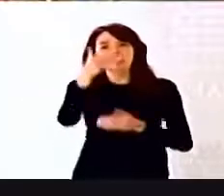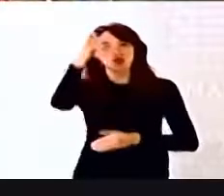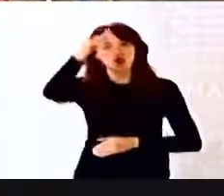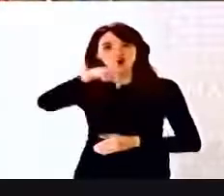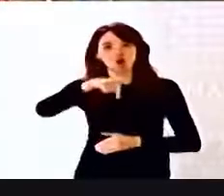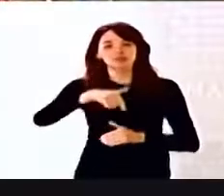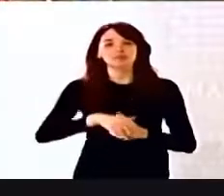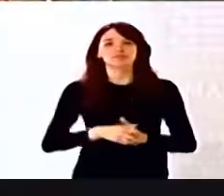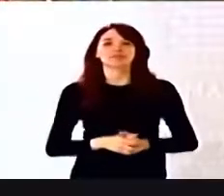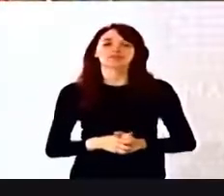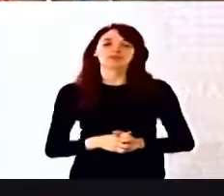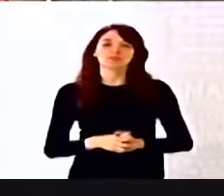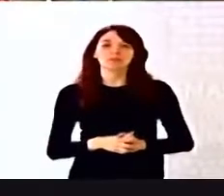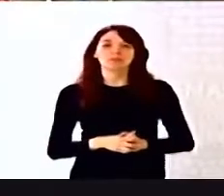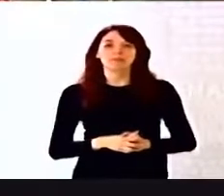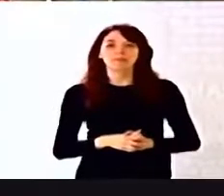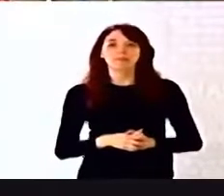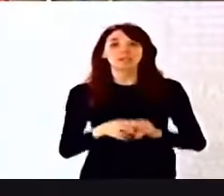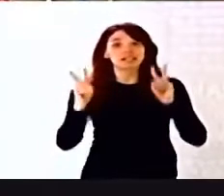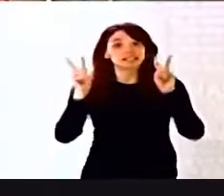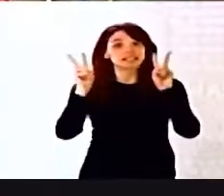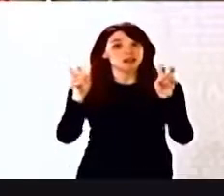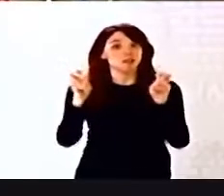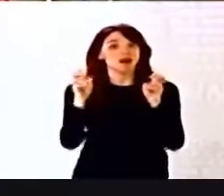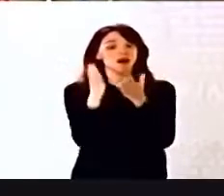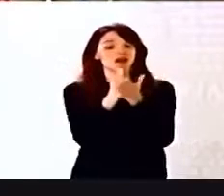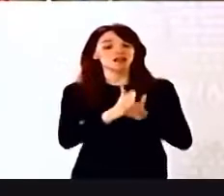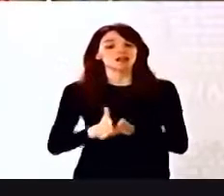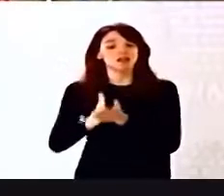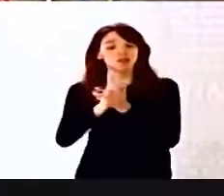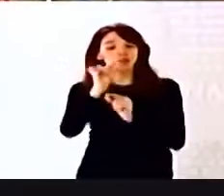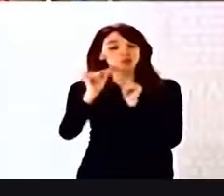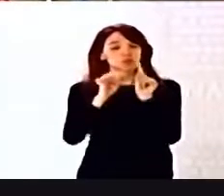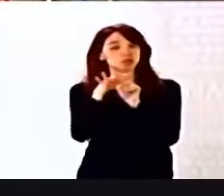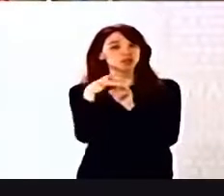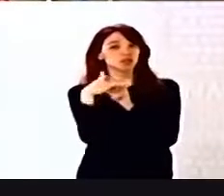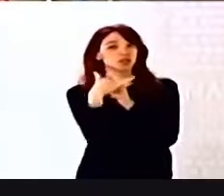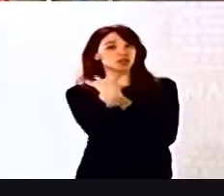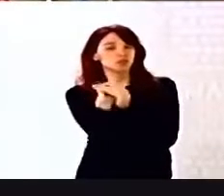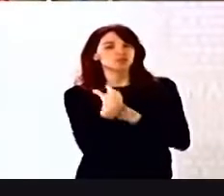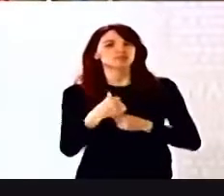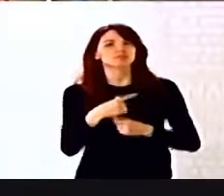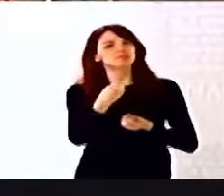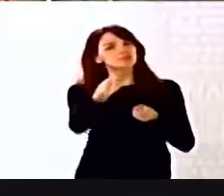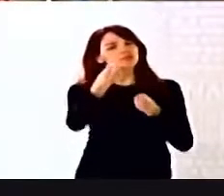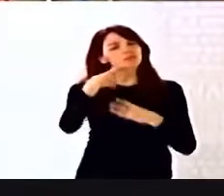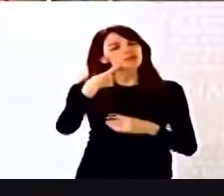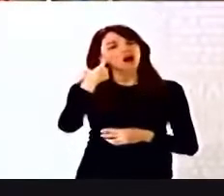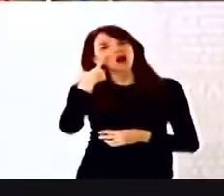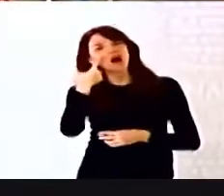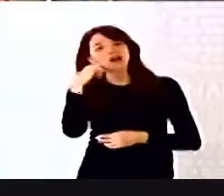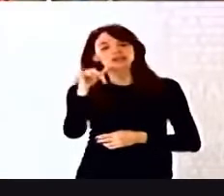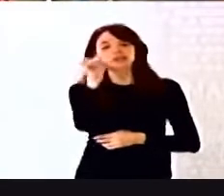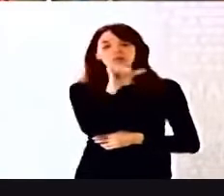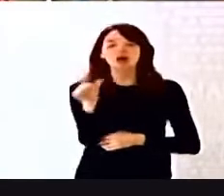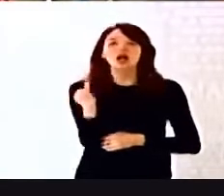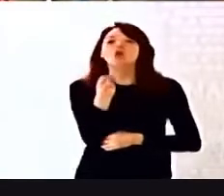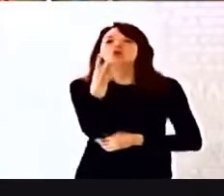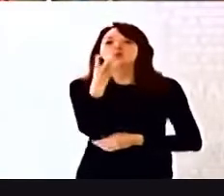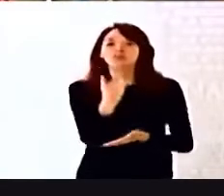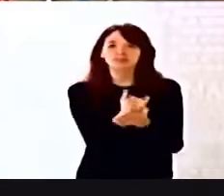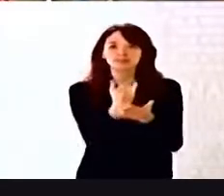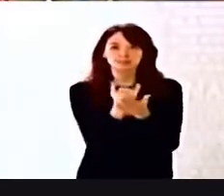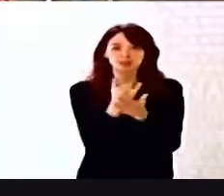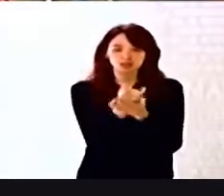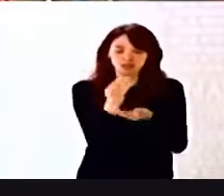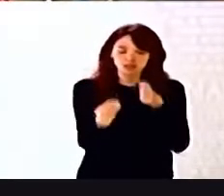Consejero, sobre el estudio de seroprevalencia, ¿puede contarnos un poco cuántas pruebas se han realizado esta semana? Si tienen ya